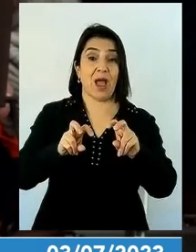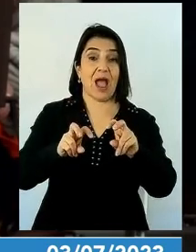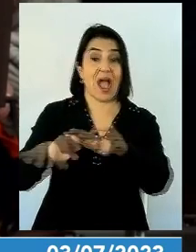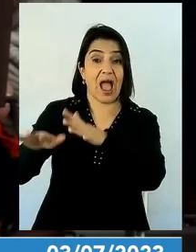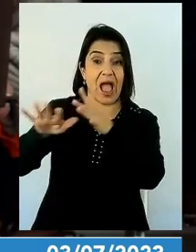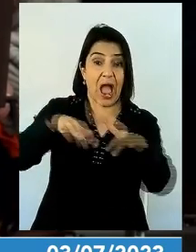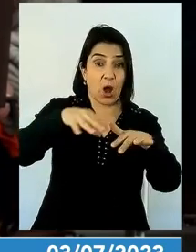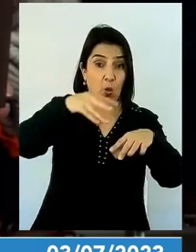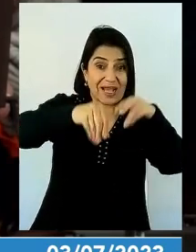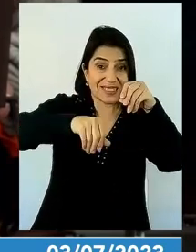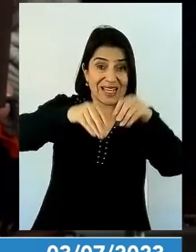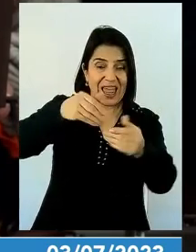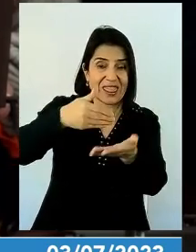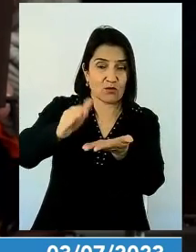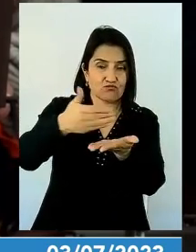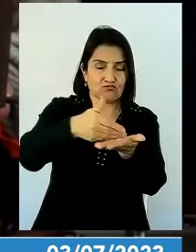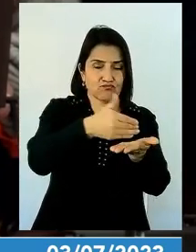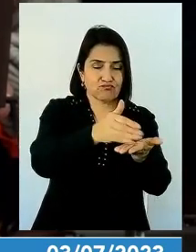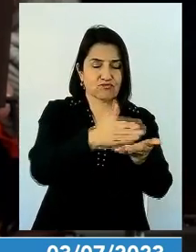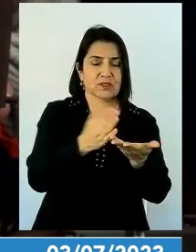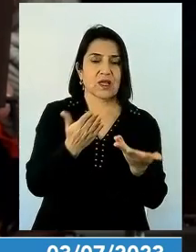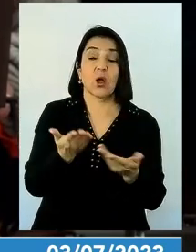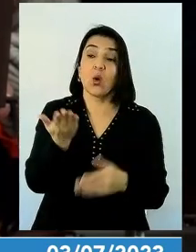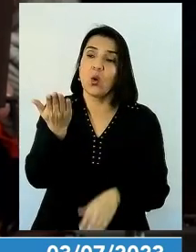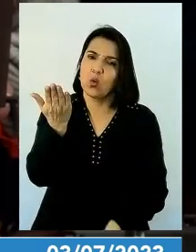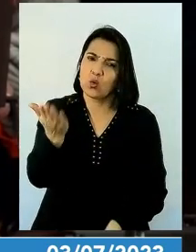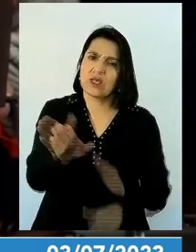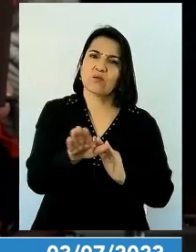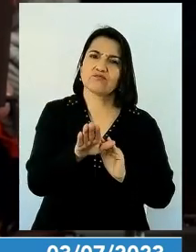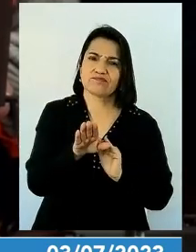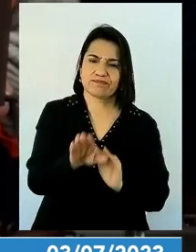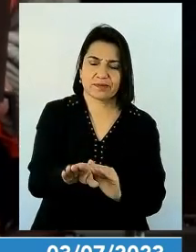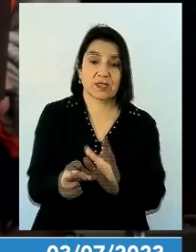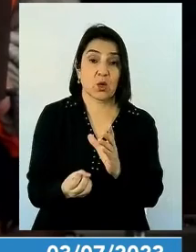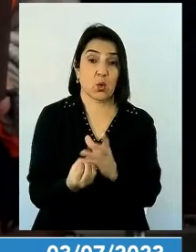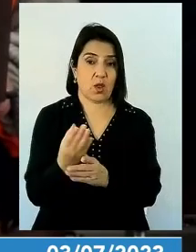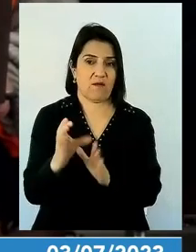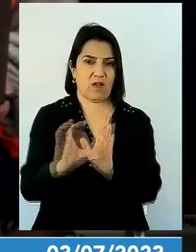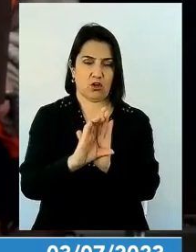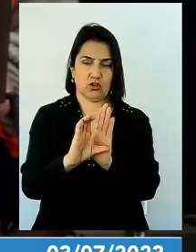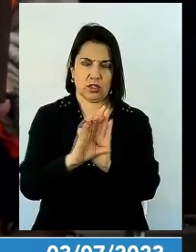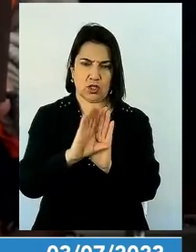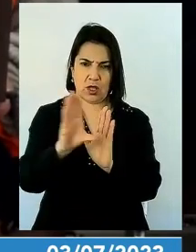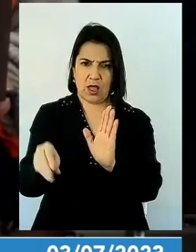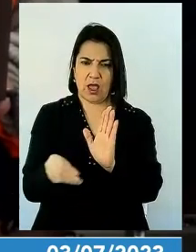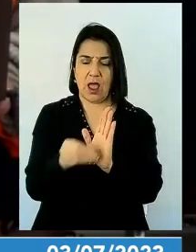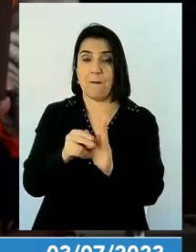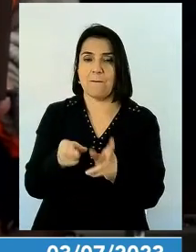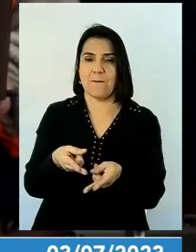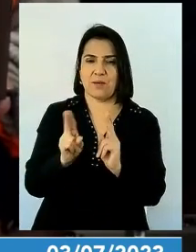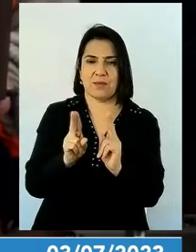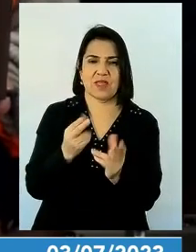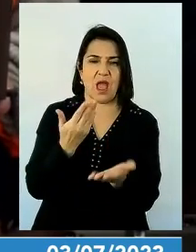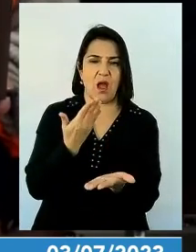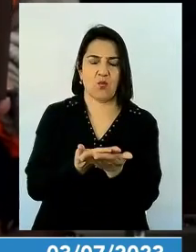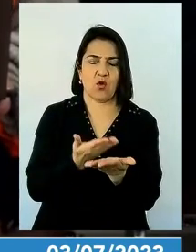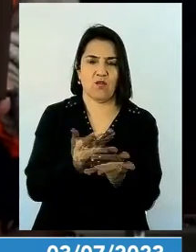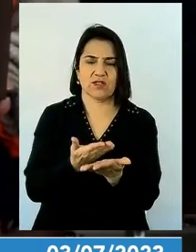estaría por innovar en la Constitución para permitir el aprovechamiento de alguna manera